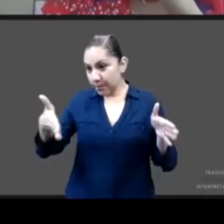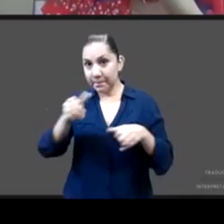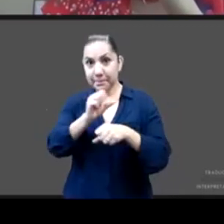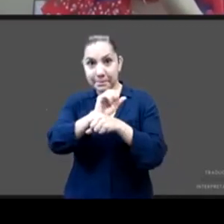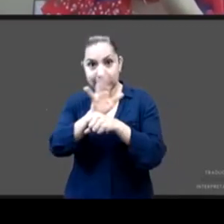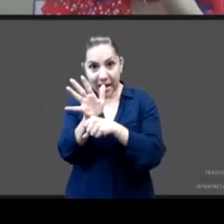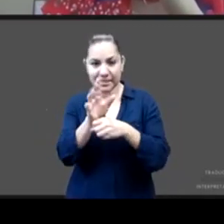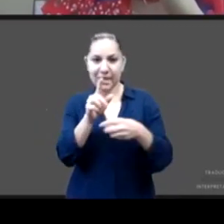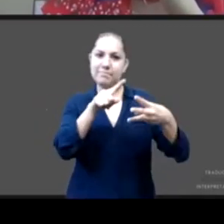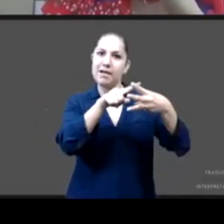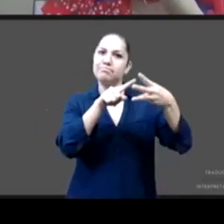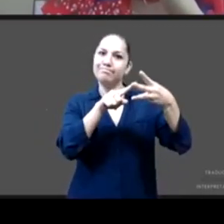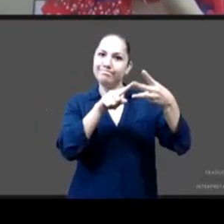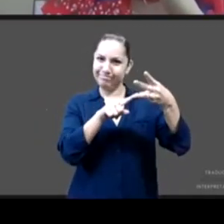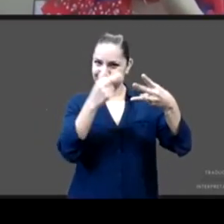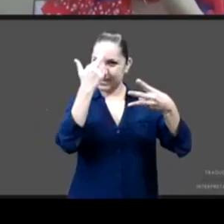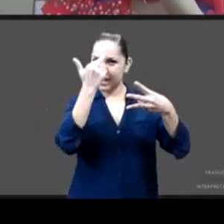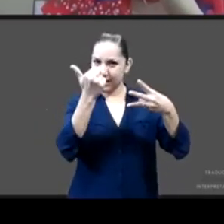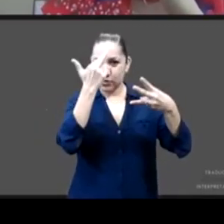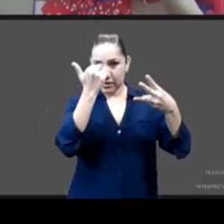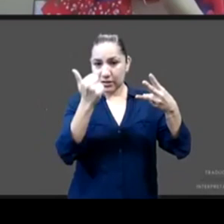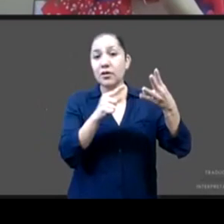uso aumentado